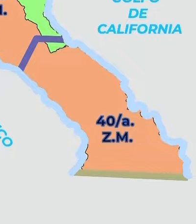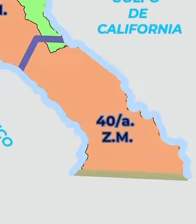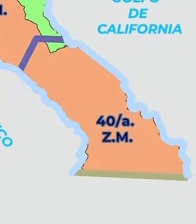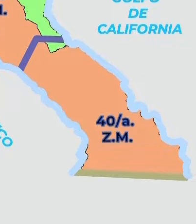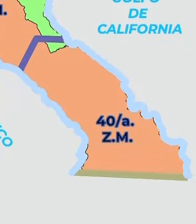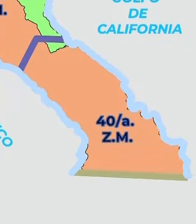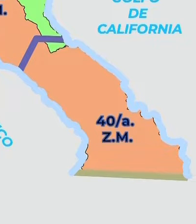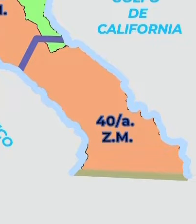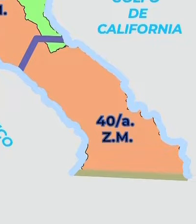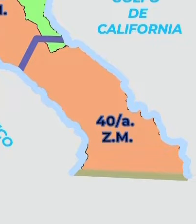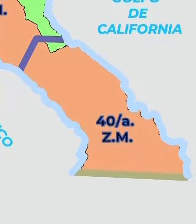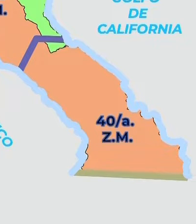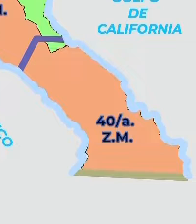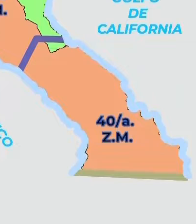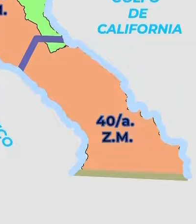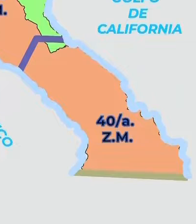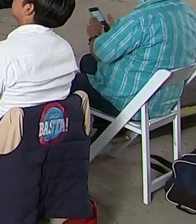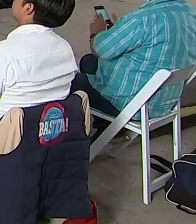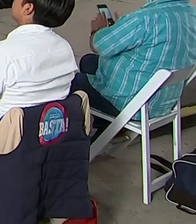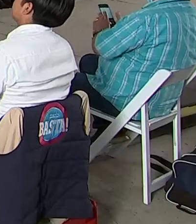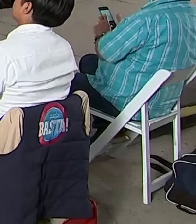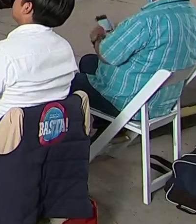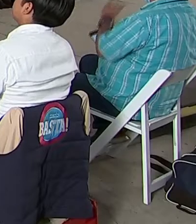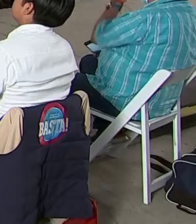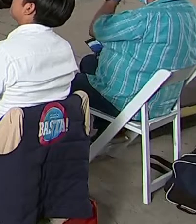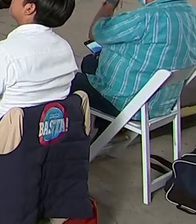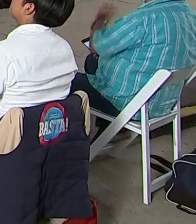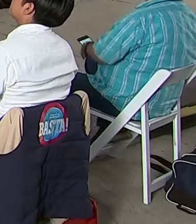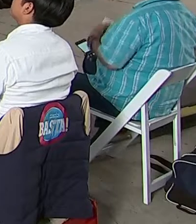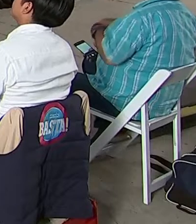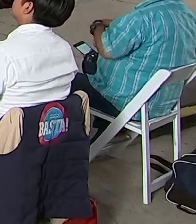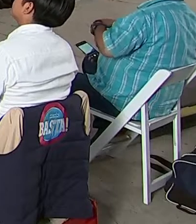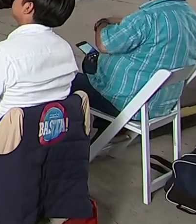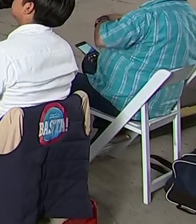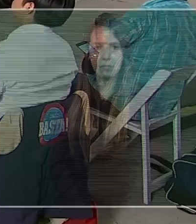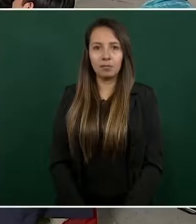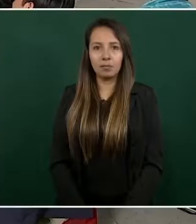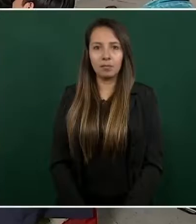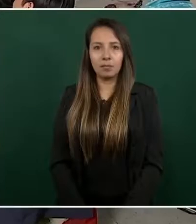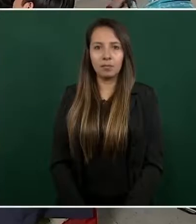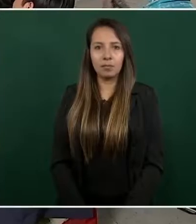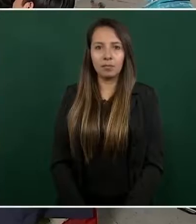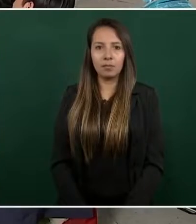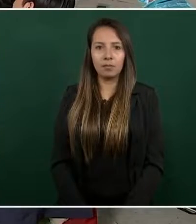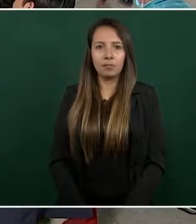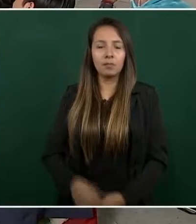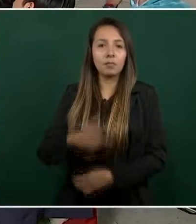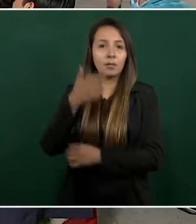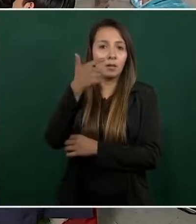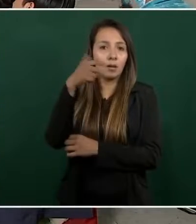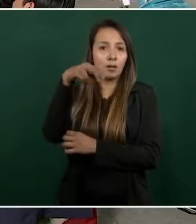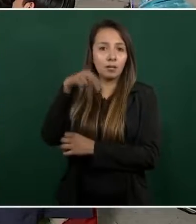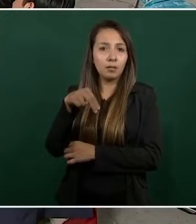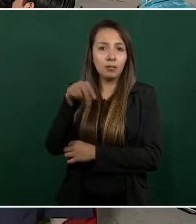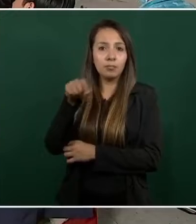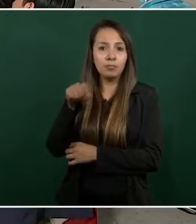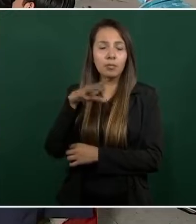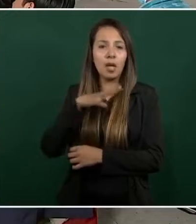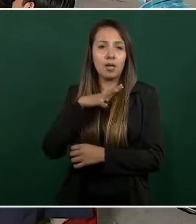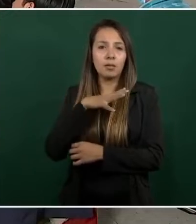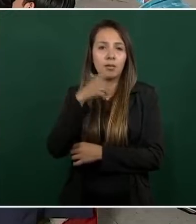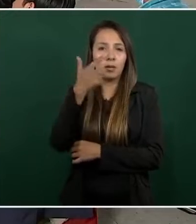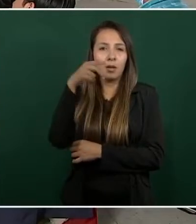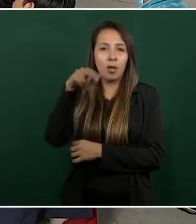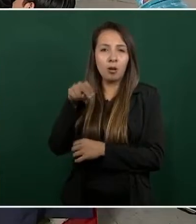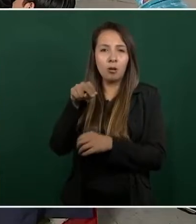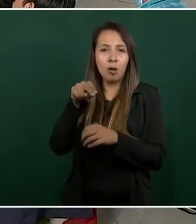estatal. En cuanto a construcción de compañías de la Guardia Nacional, las instalaciones donde despliegan la Guardia,